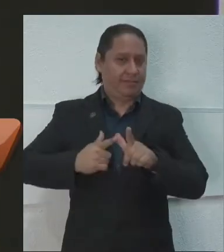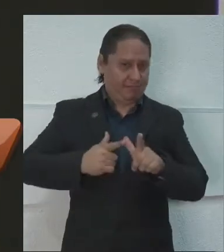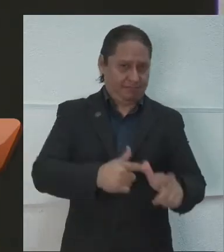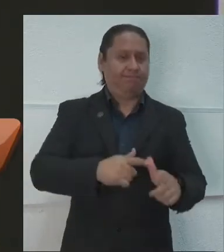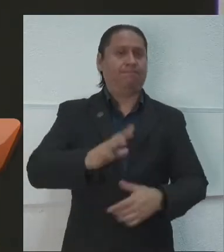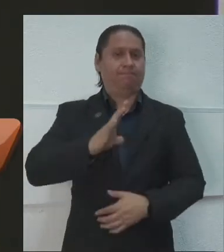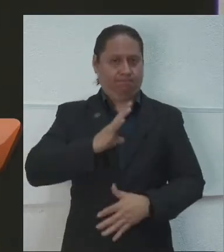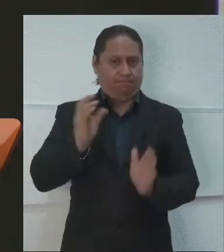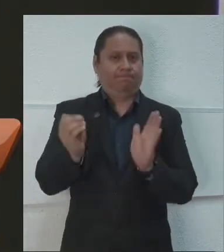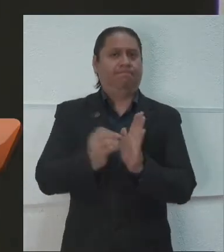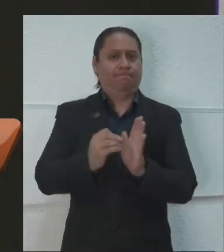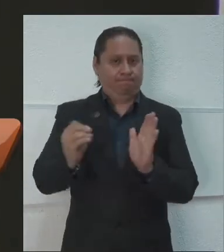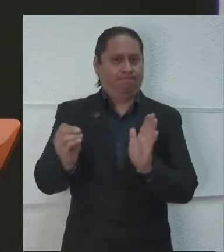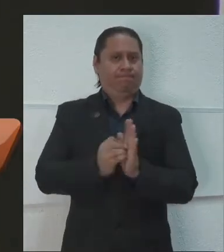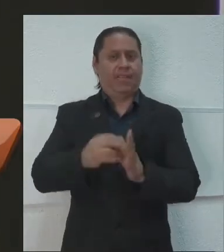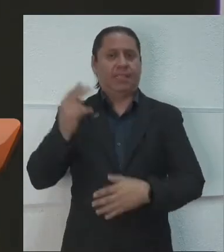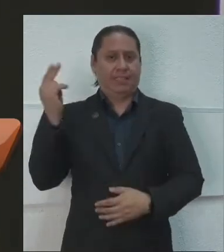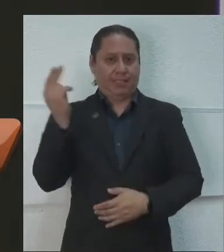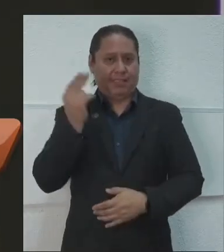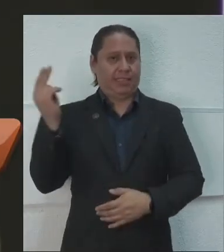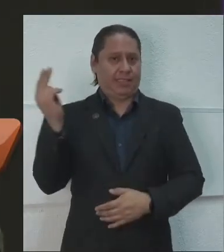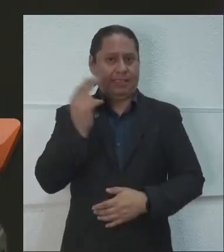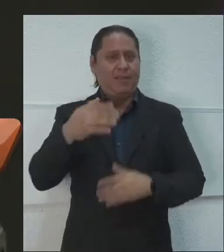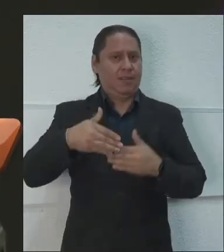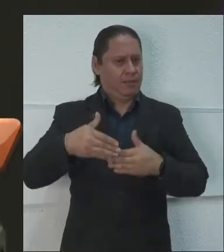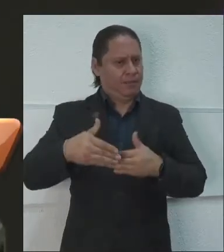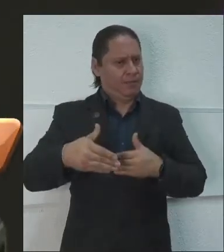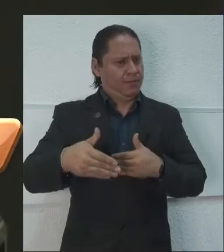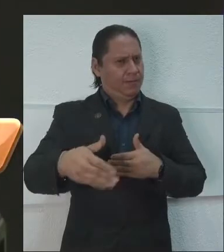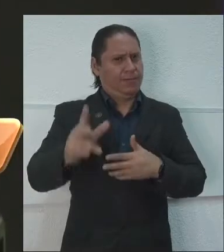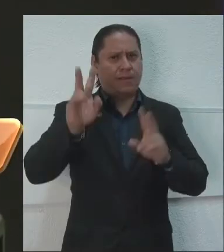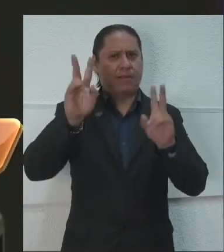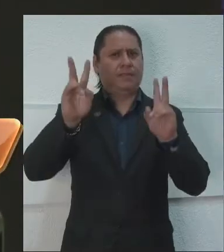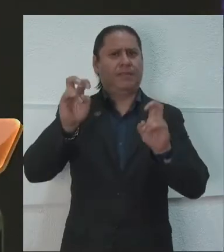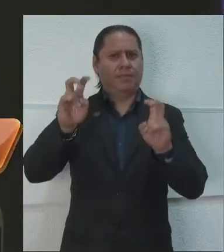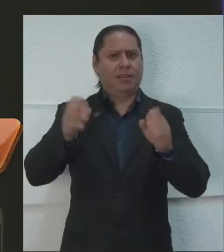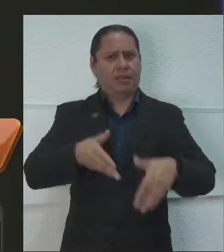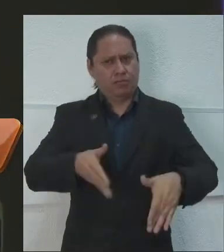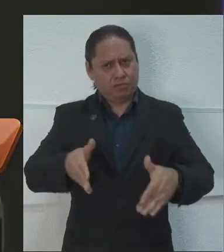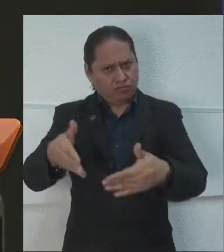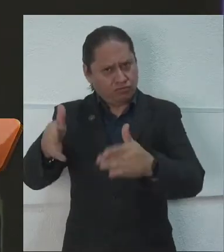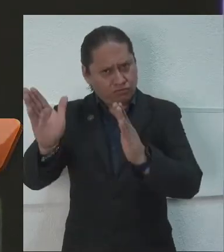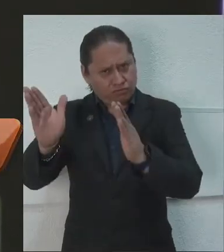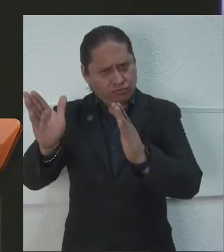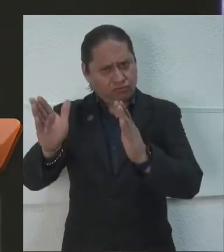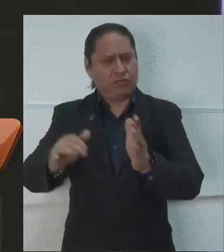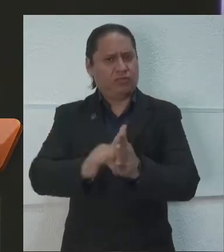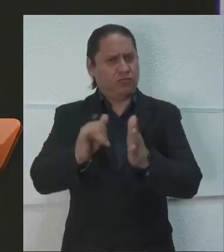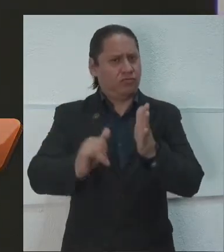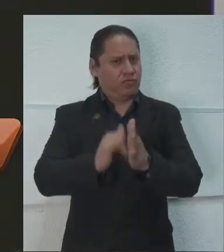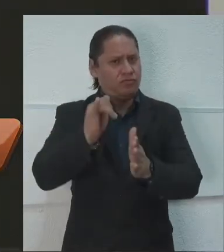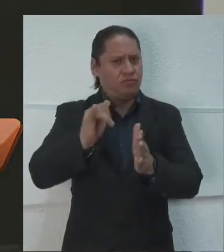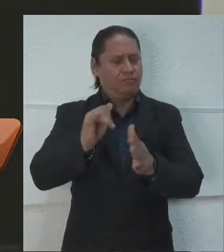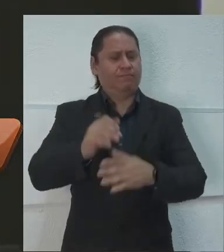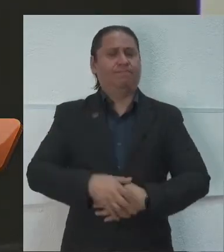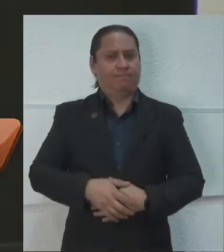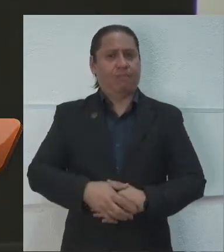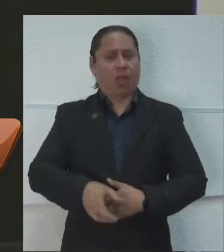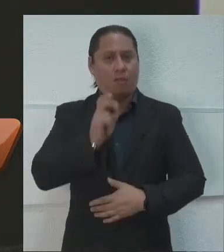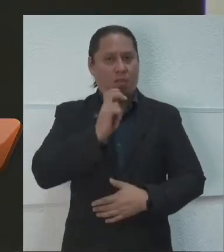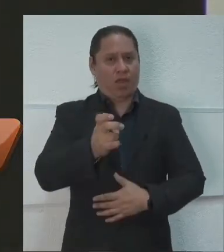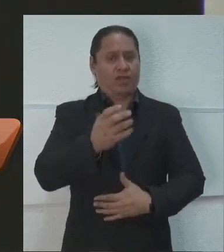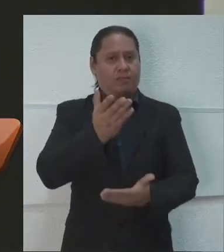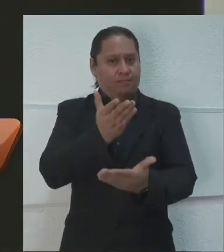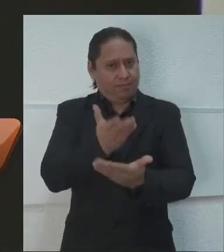teniendo interminables necesidades en materia de caminos, infraestructura principalmente. Es por eso que